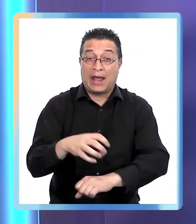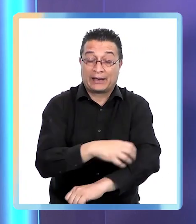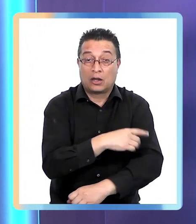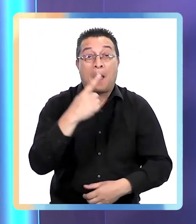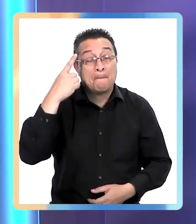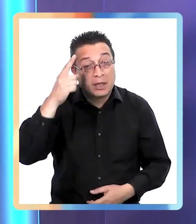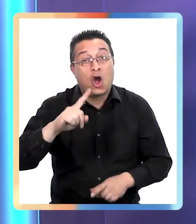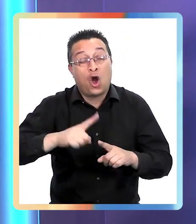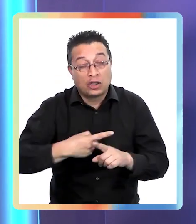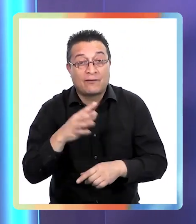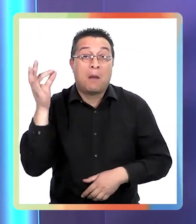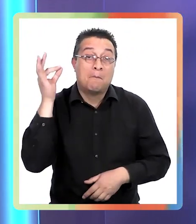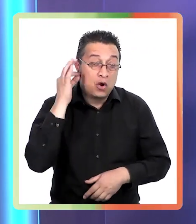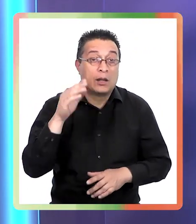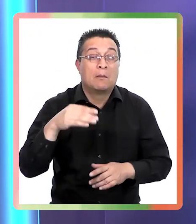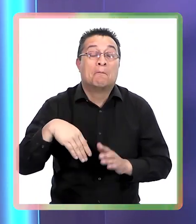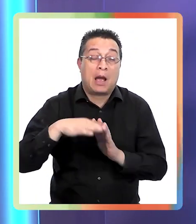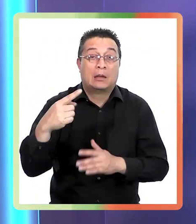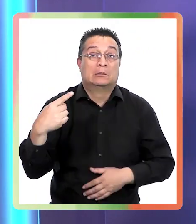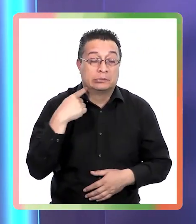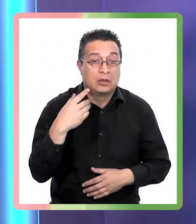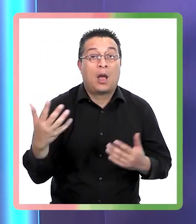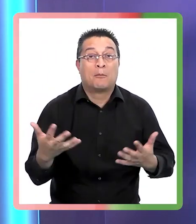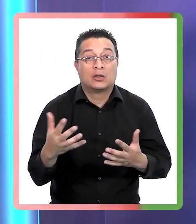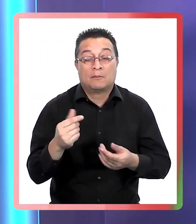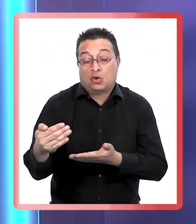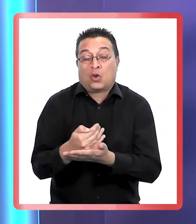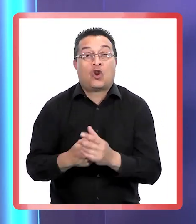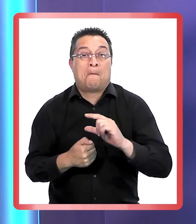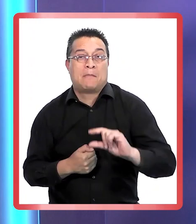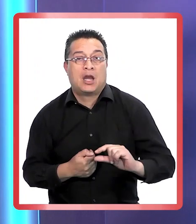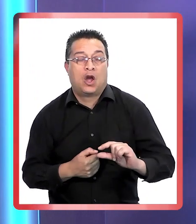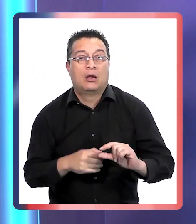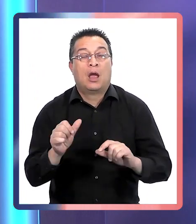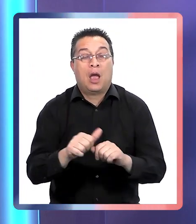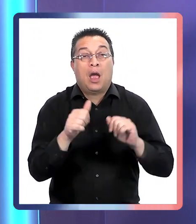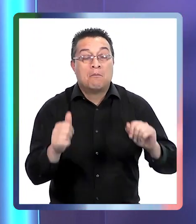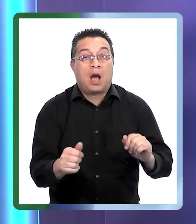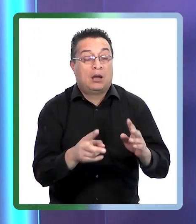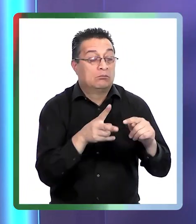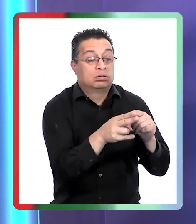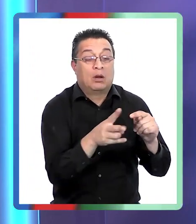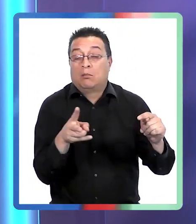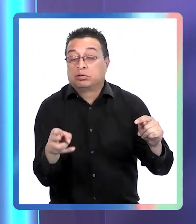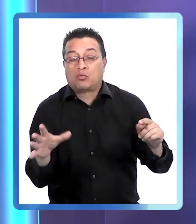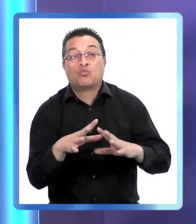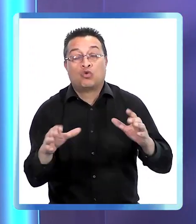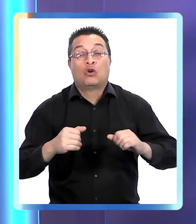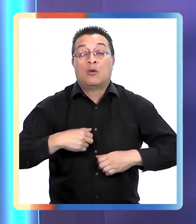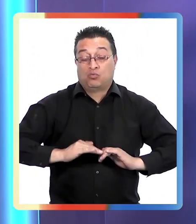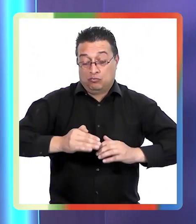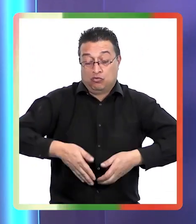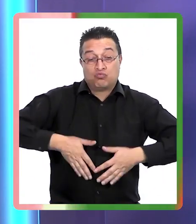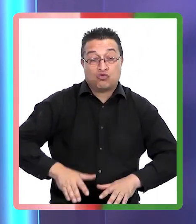Chile. Pero otra vez aquí las mujeres son las grandes damnificadas. Primero porque tienen bajos sueldos, segundo porque tienen lagunas, porque algunas cuando deciden ser madres